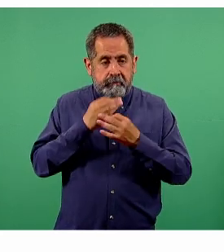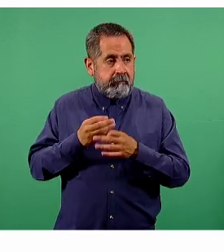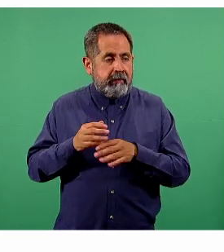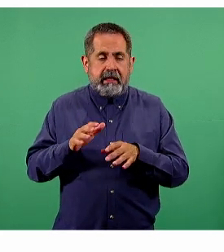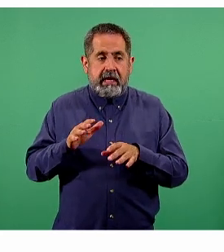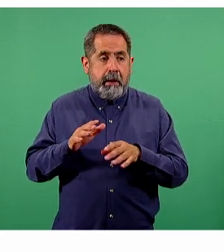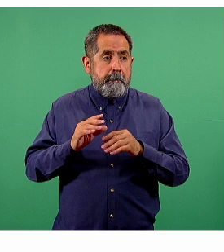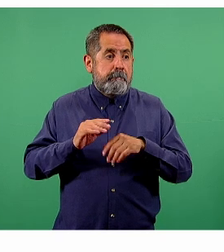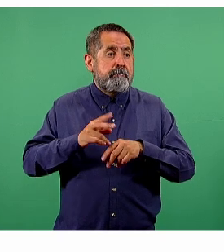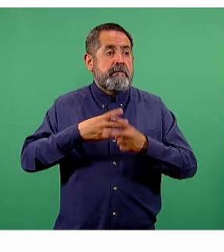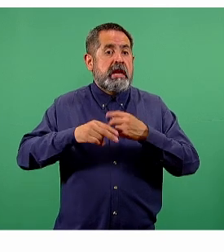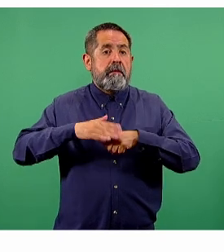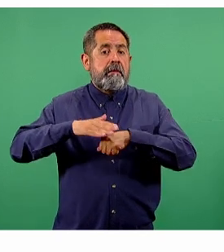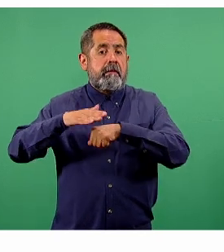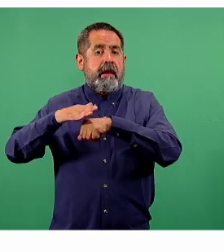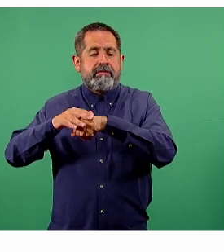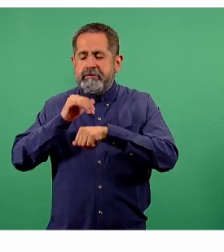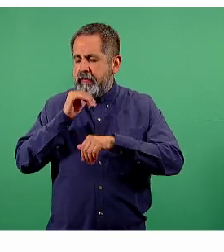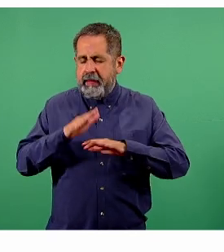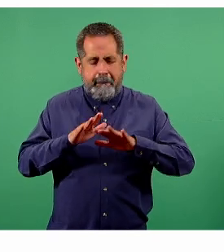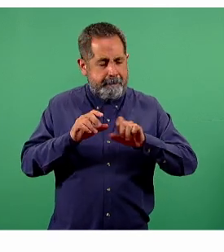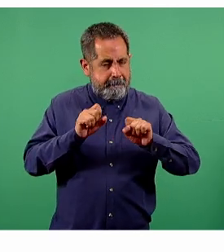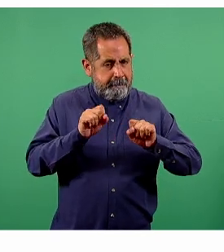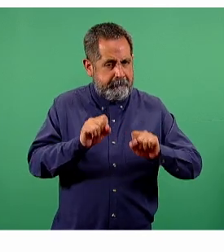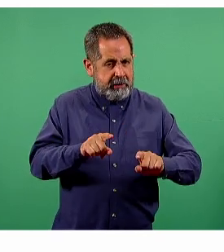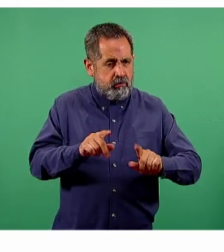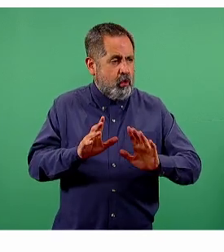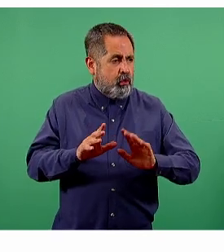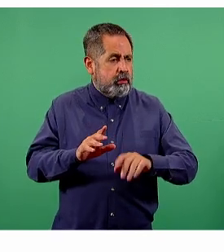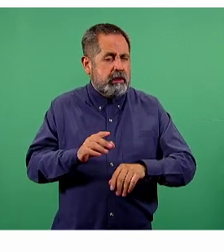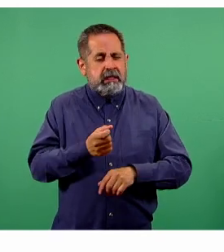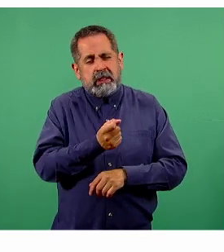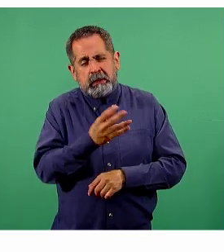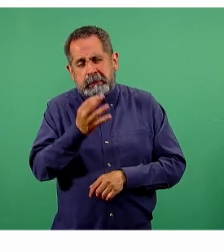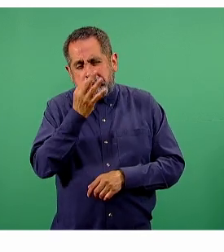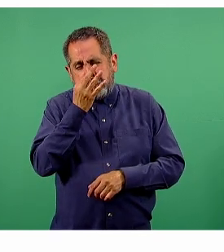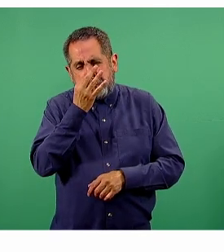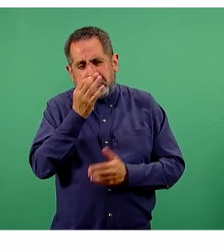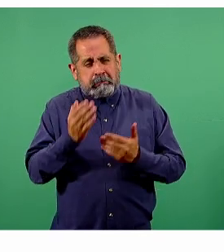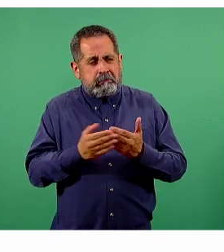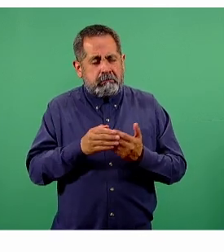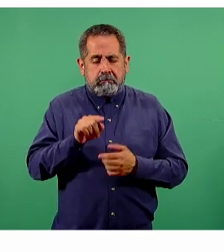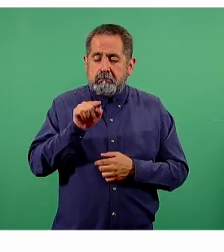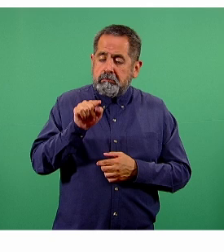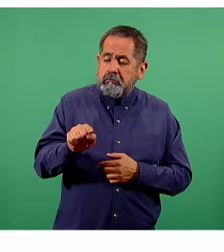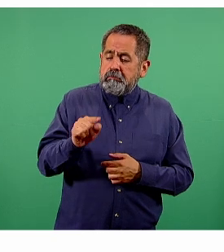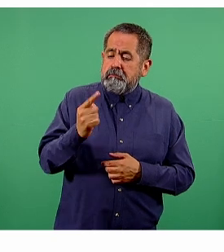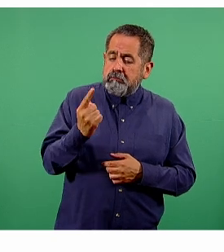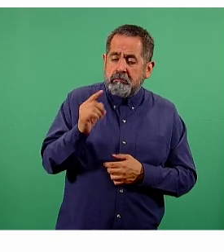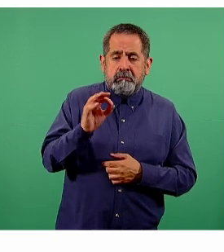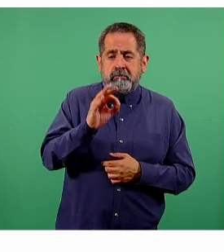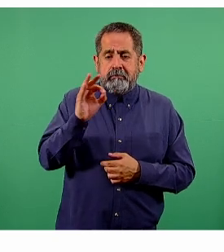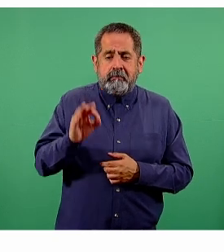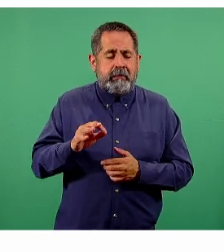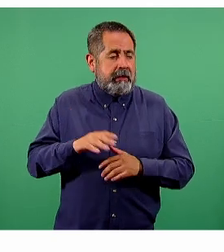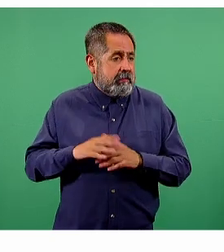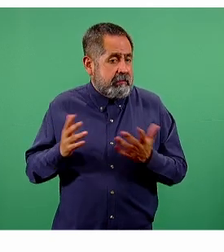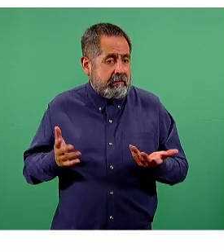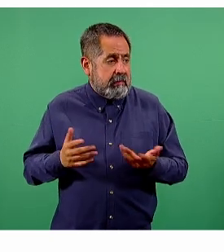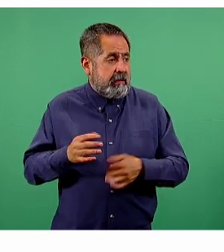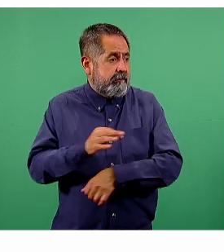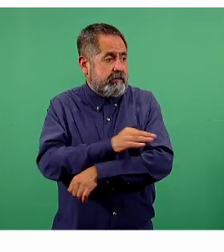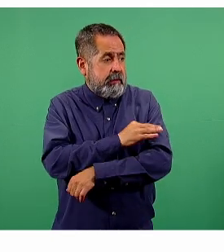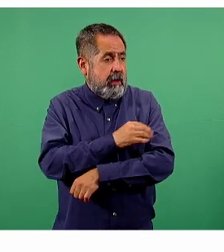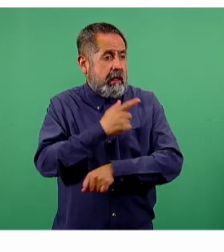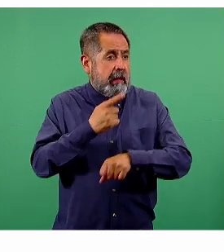cambiado. ¿En qué sentido no han cambiado? Siguen siendo muy infrecuentes, 0.1%, y más importante que